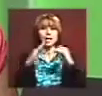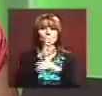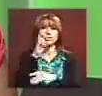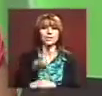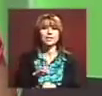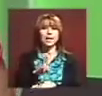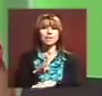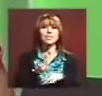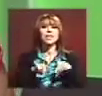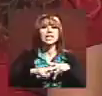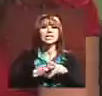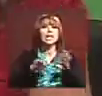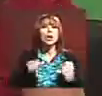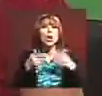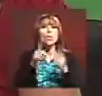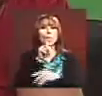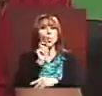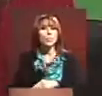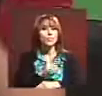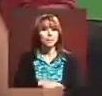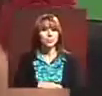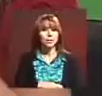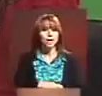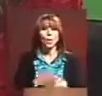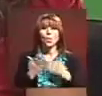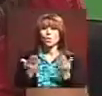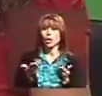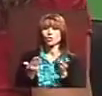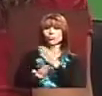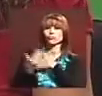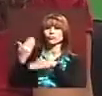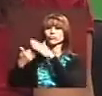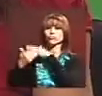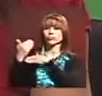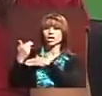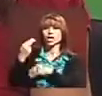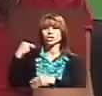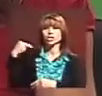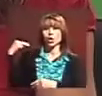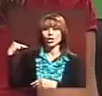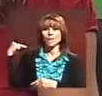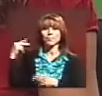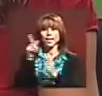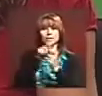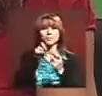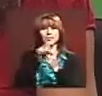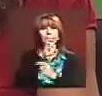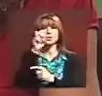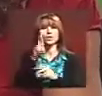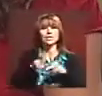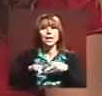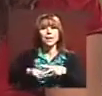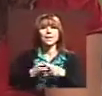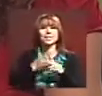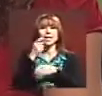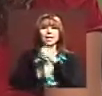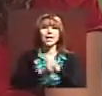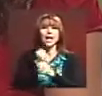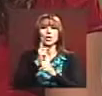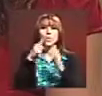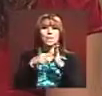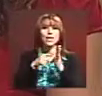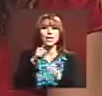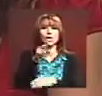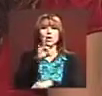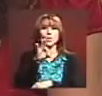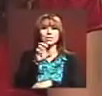¿Cómo inicia? Bueno, remontándonos un poco a la historia, en Costa Rica específicamente empieza en el año 1939, cuando